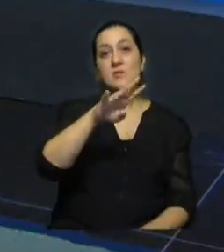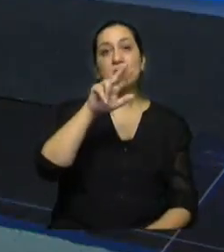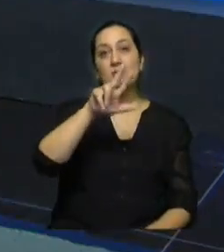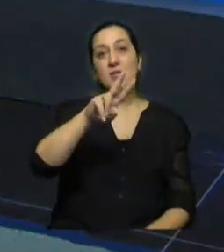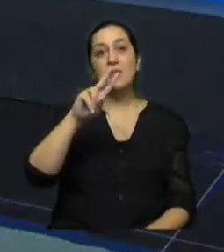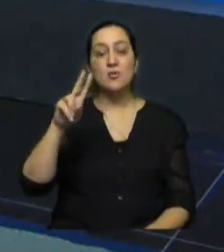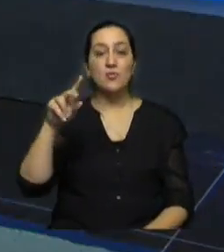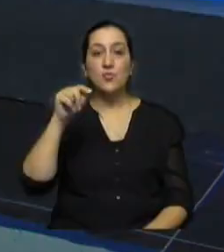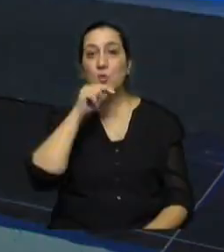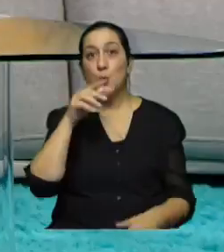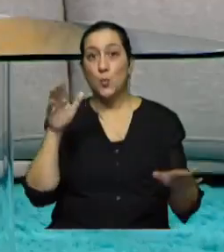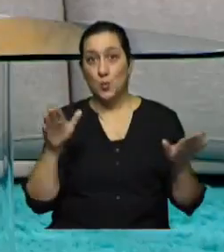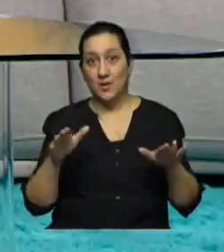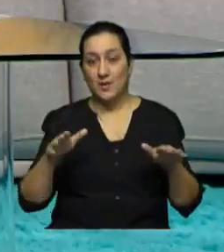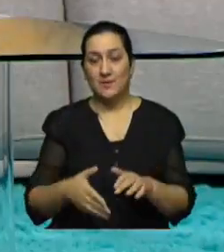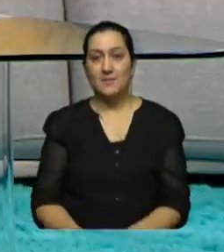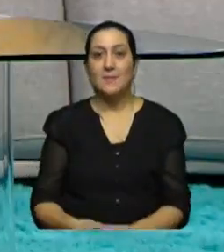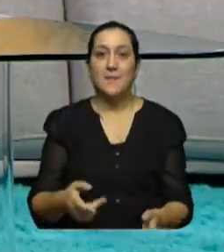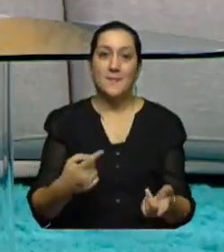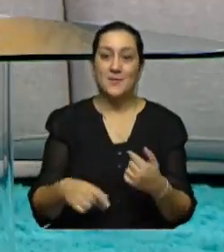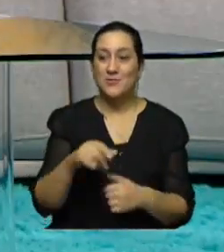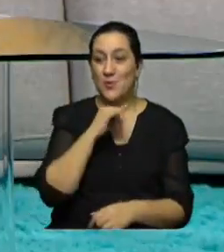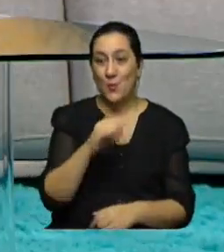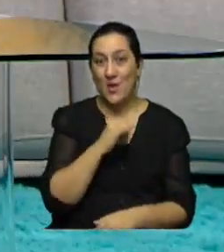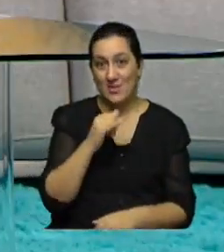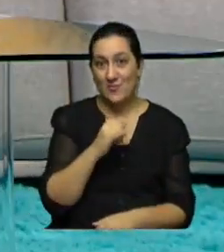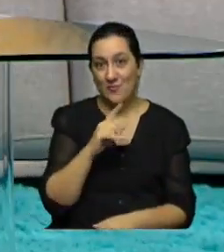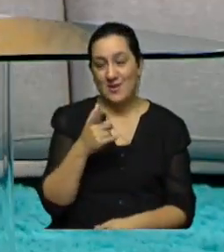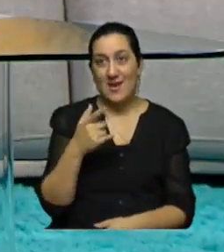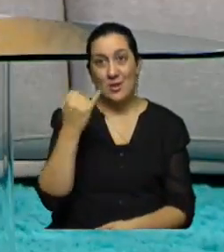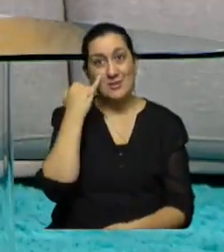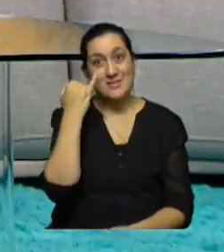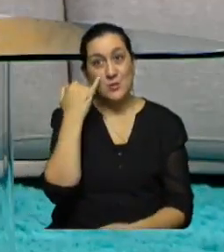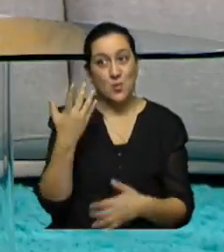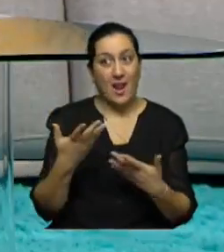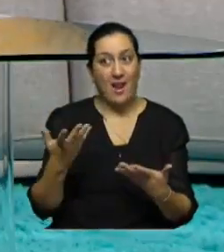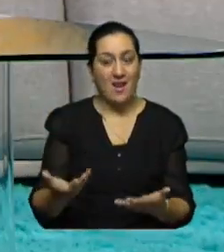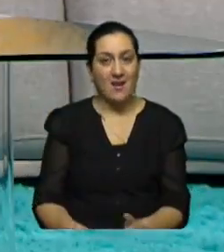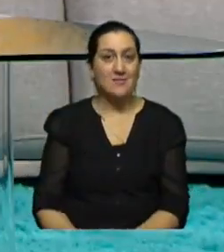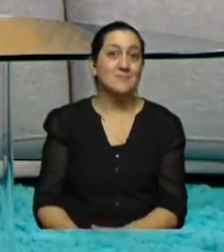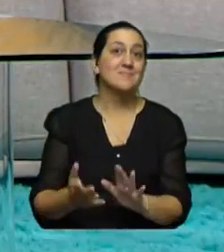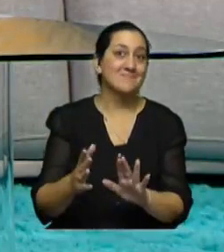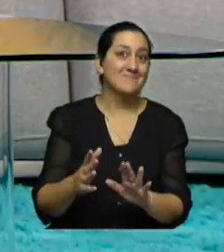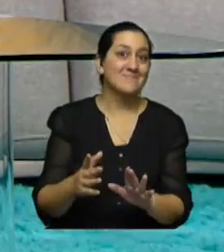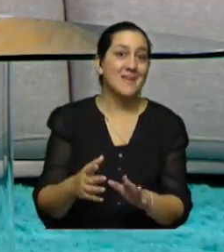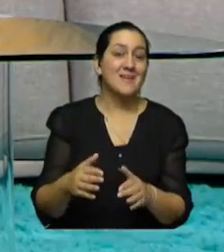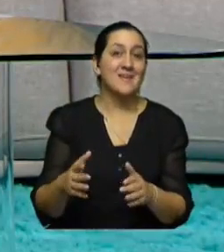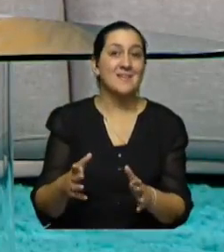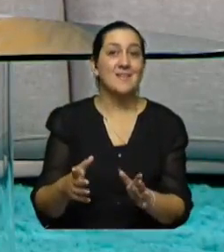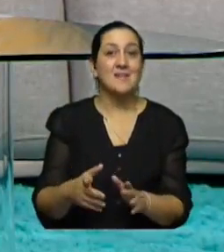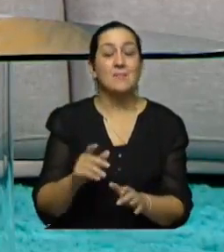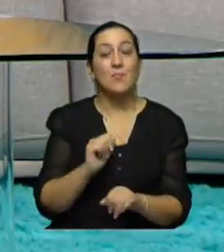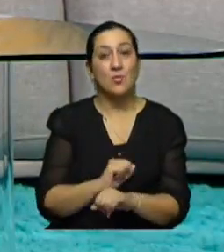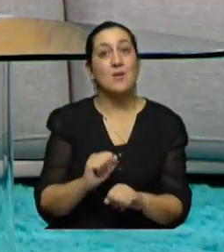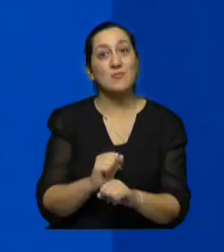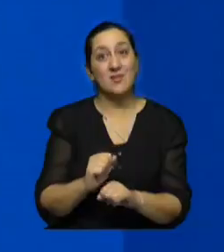6.432 tweets. Pero sí. Si la anécdota hubiera sido como te tiró aquel, una anécdota... ¿Sexual? Ahí nos teníamos fe para hacer